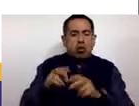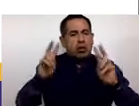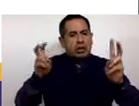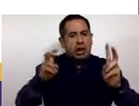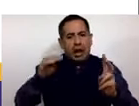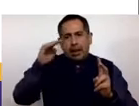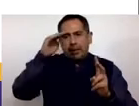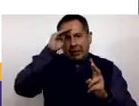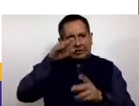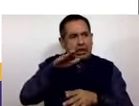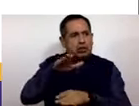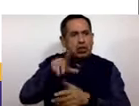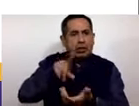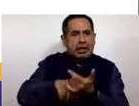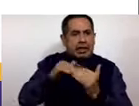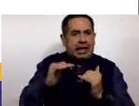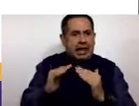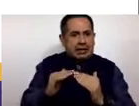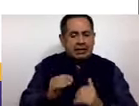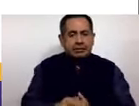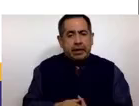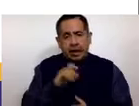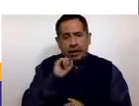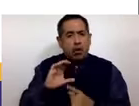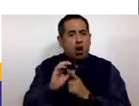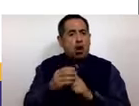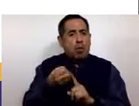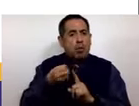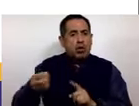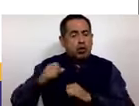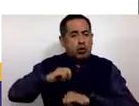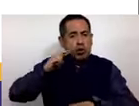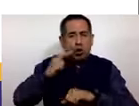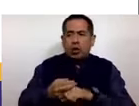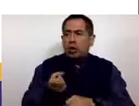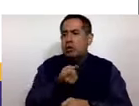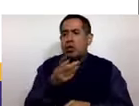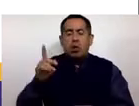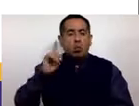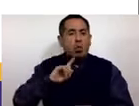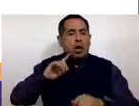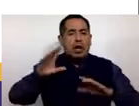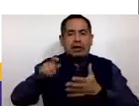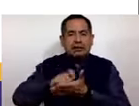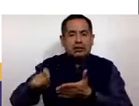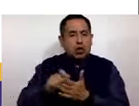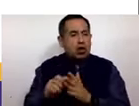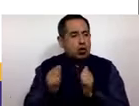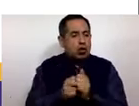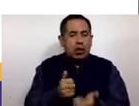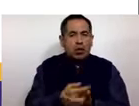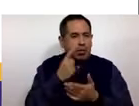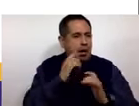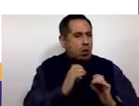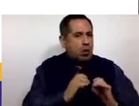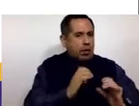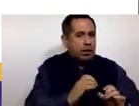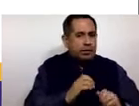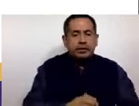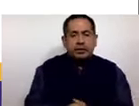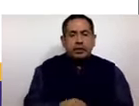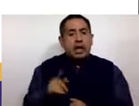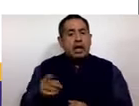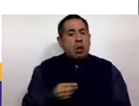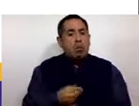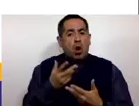Doméstico y del comité organizador del Encuentro de Escritoras y Cuidados. En 2008 publicó el poemario Esto